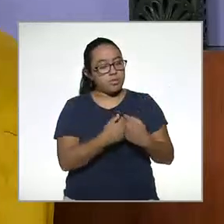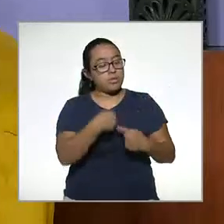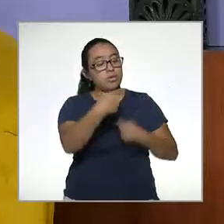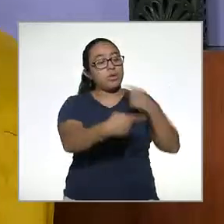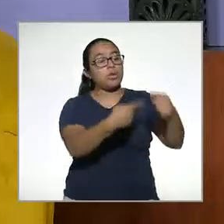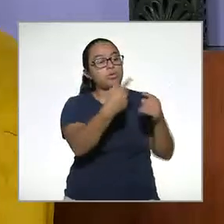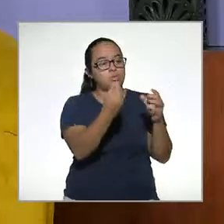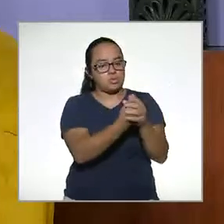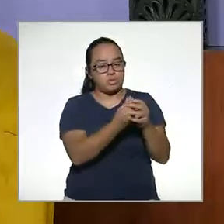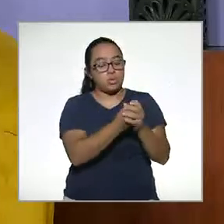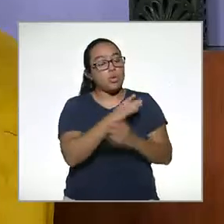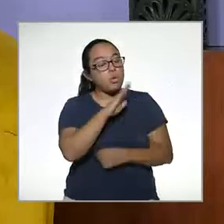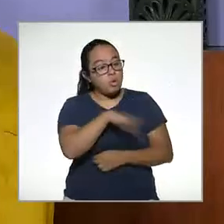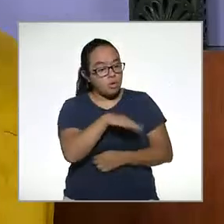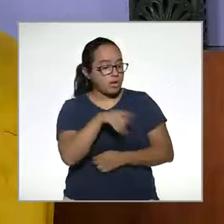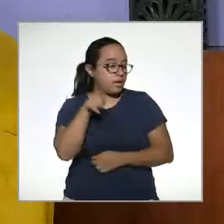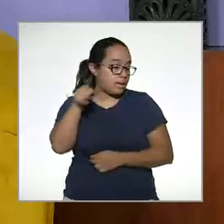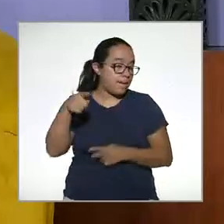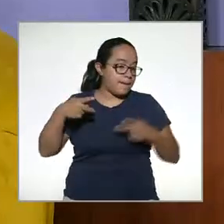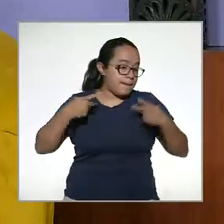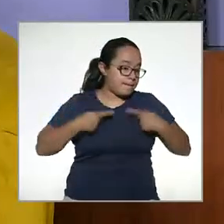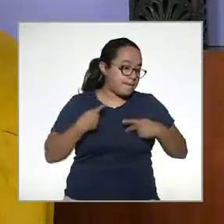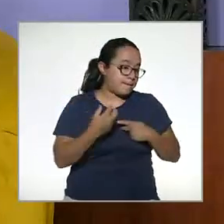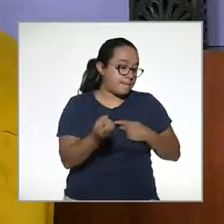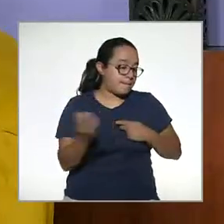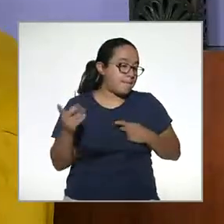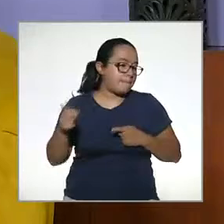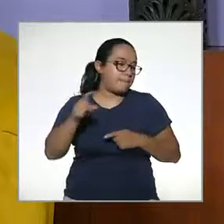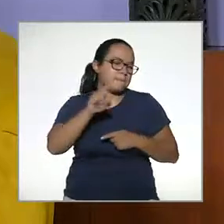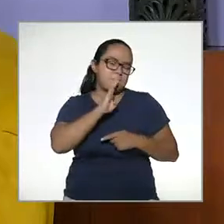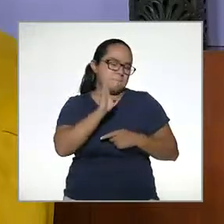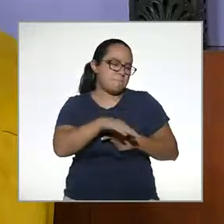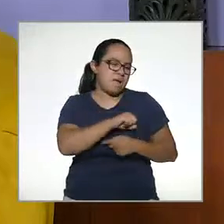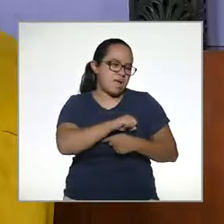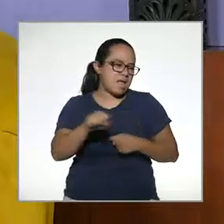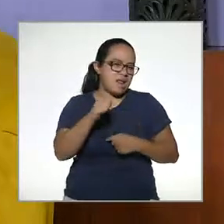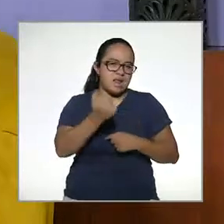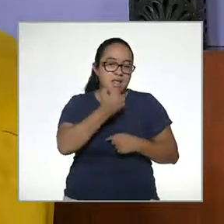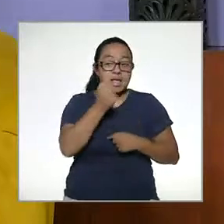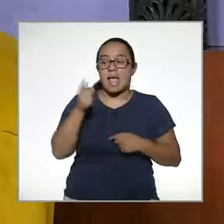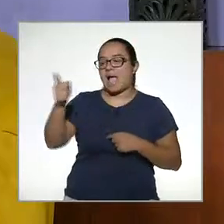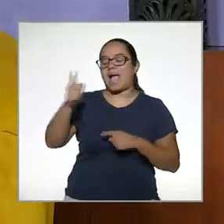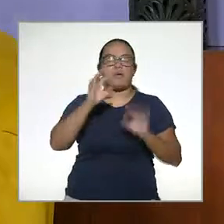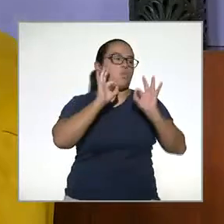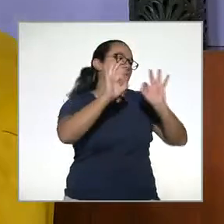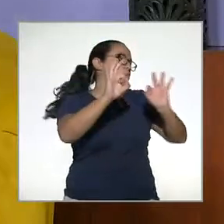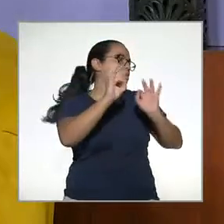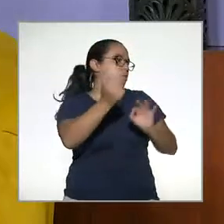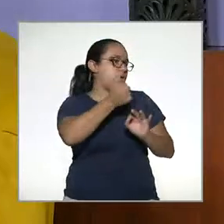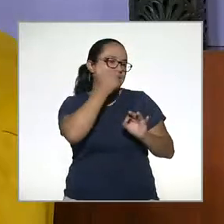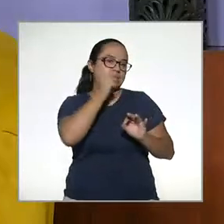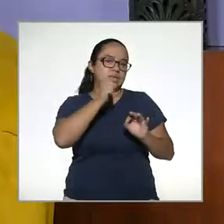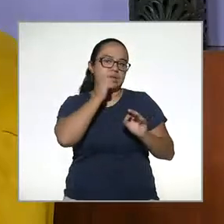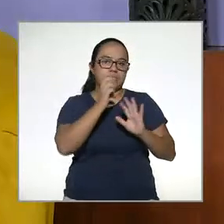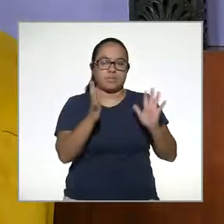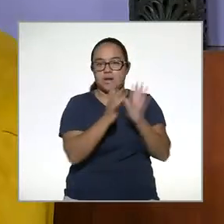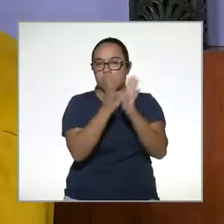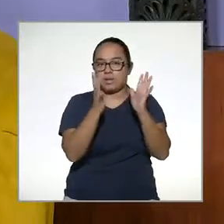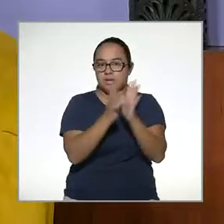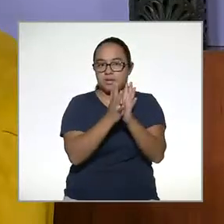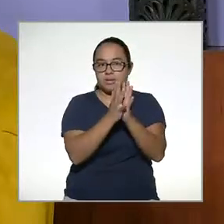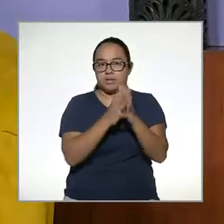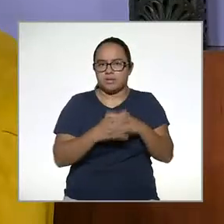curso escolar, por ejemplo, oye, fulanitos son malos alumnos y fulanitos son grandes alumnos, los que participan contigo todo el tiempo, como decía Miriam, ¿no?